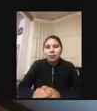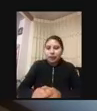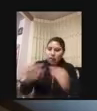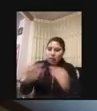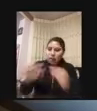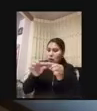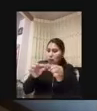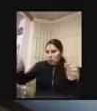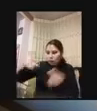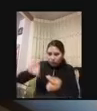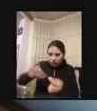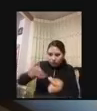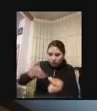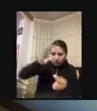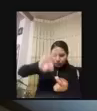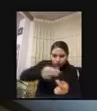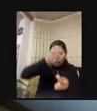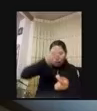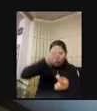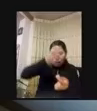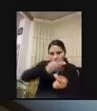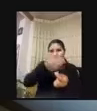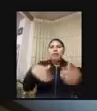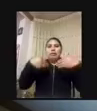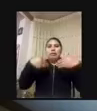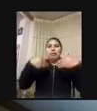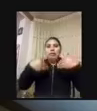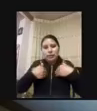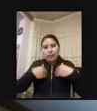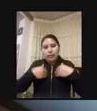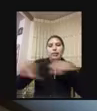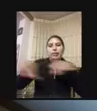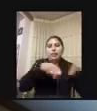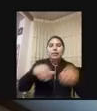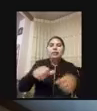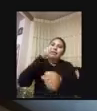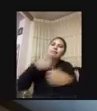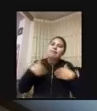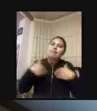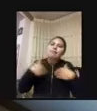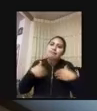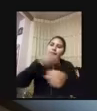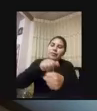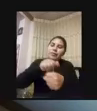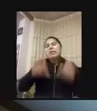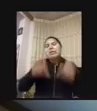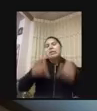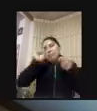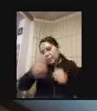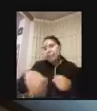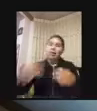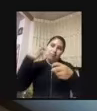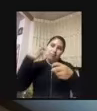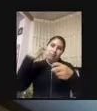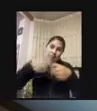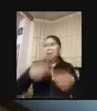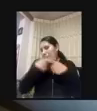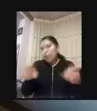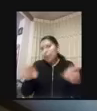adaptar diferentes trabajos para ellos, ¿no? Es un poco difícil, ¿no? Pero pueden, ¿no? A un